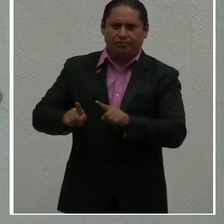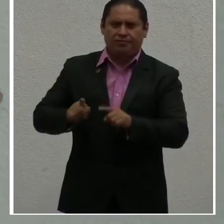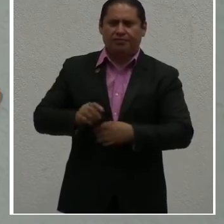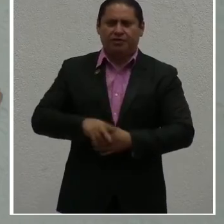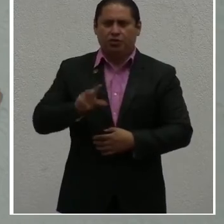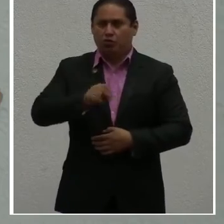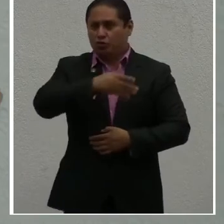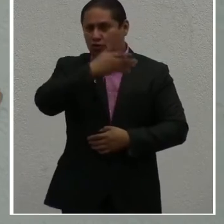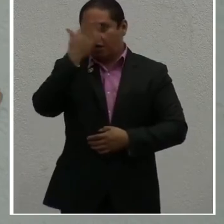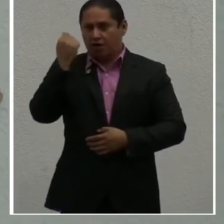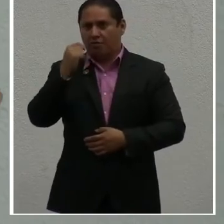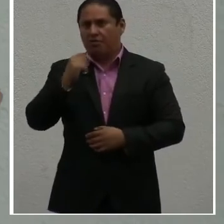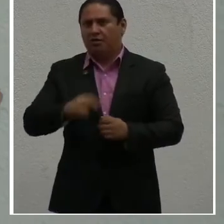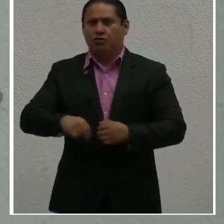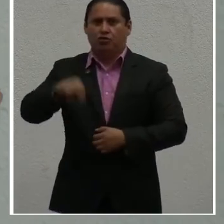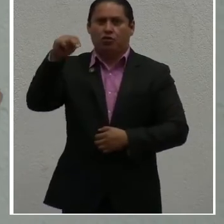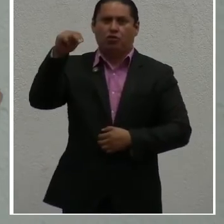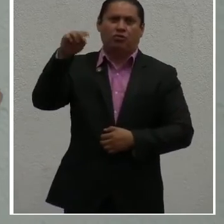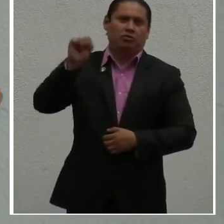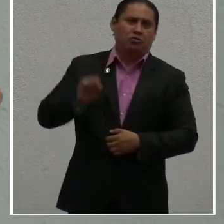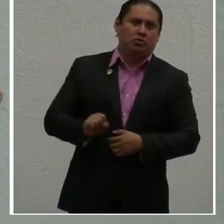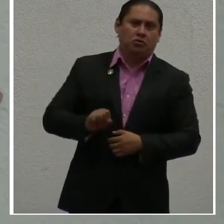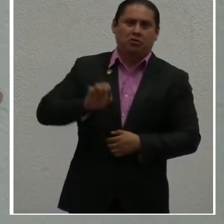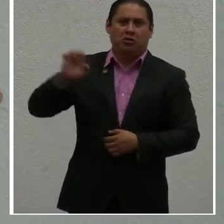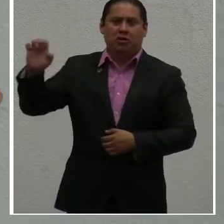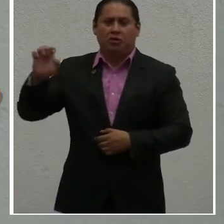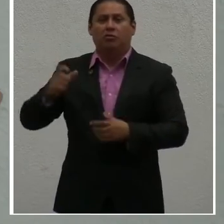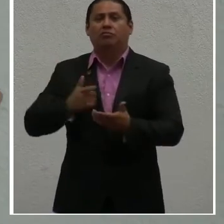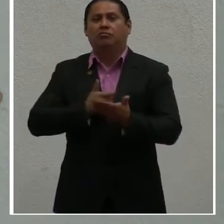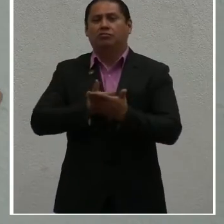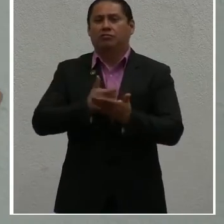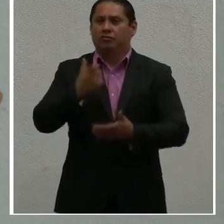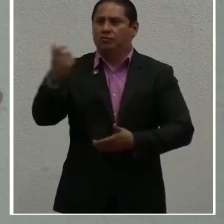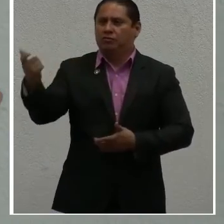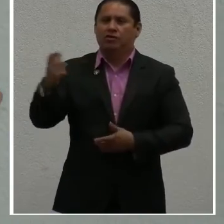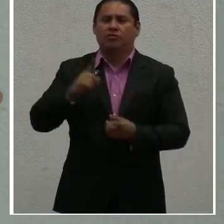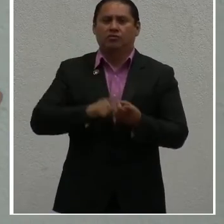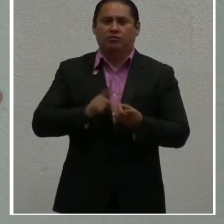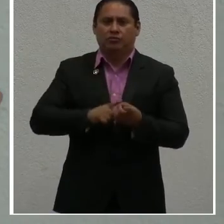sabemos si se va al norte o al extranjero esas ganancias.